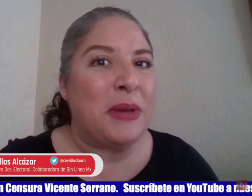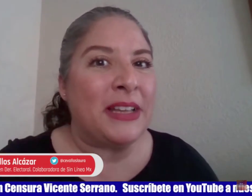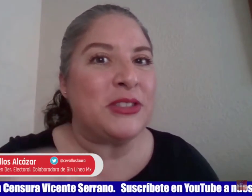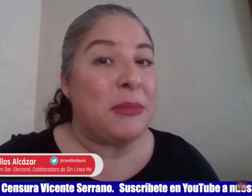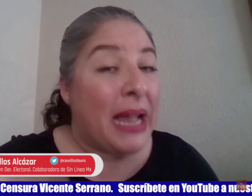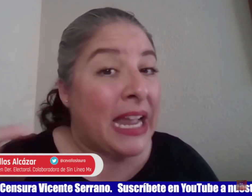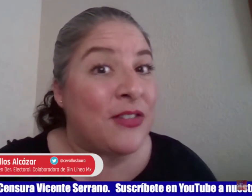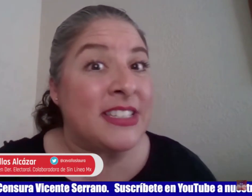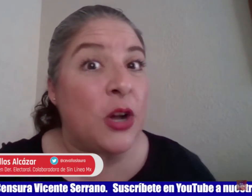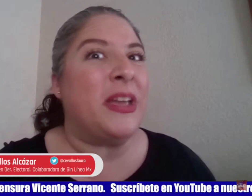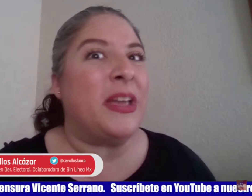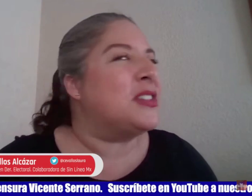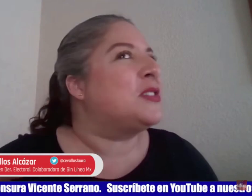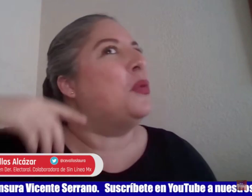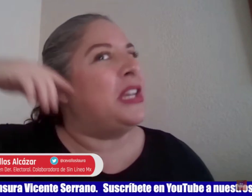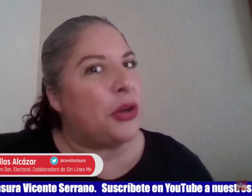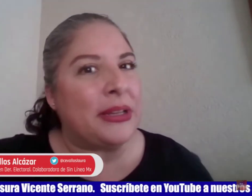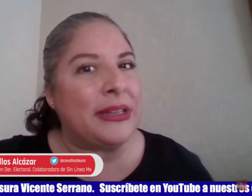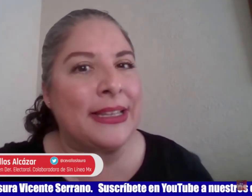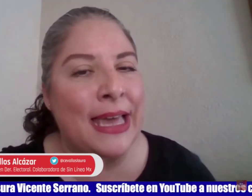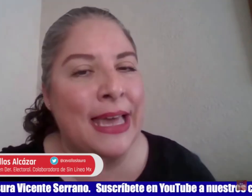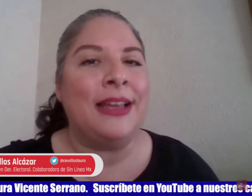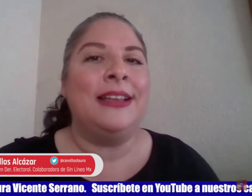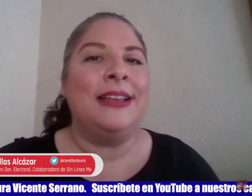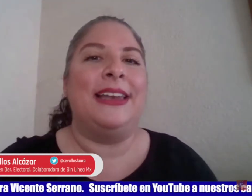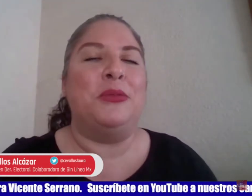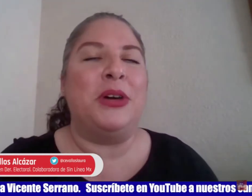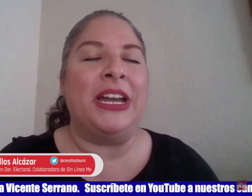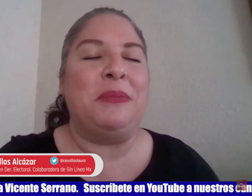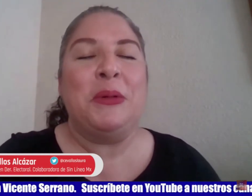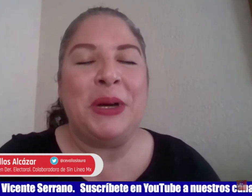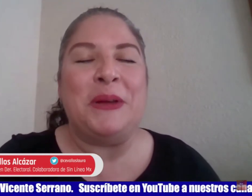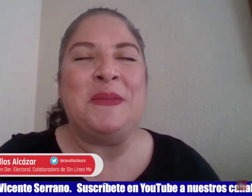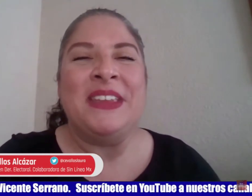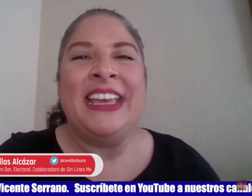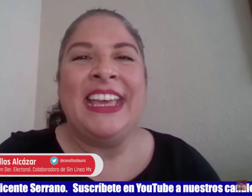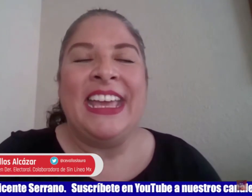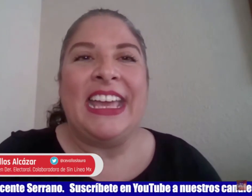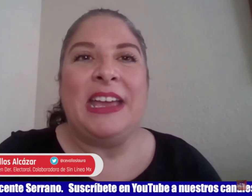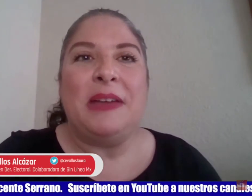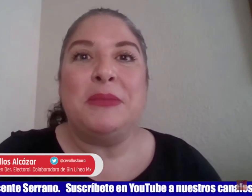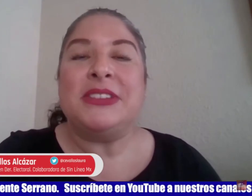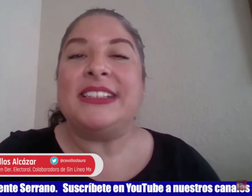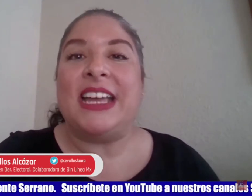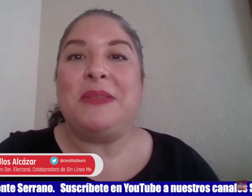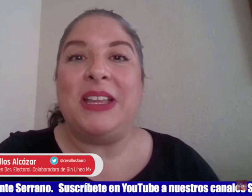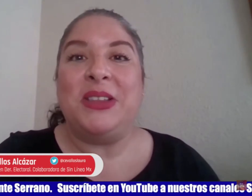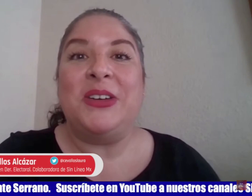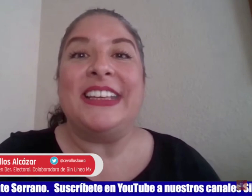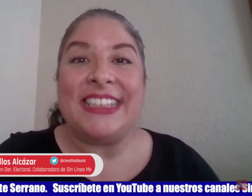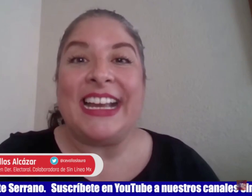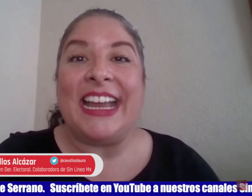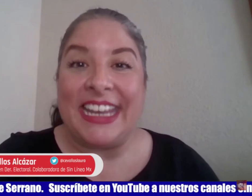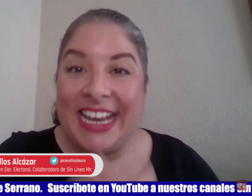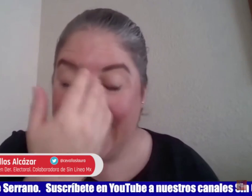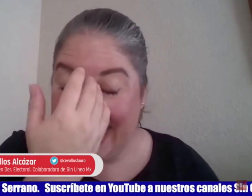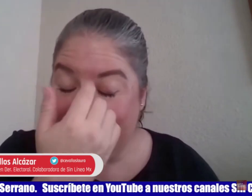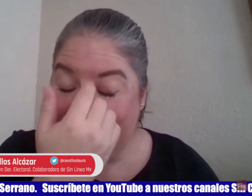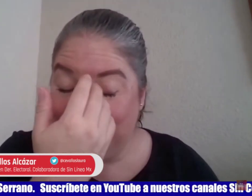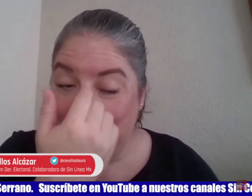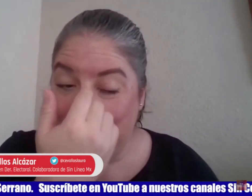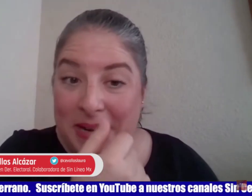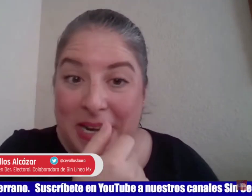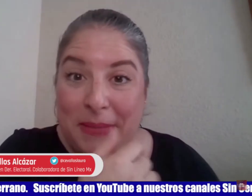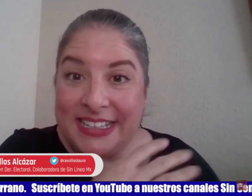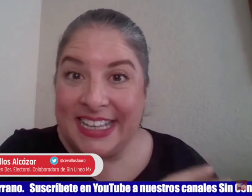formato se llaman jefes de gobiernos. Está un poquito retrasada la mujer, pero bueno. vamos a estar viendo esta carrera